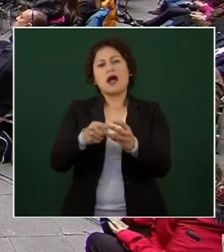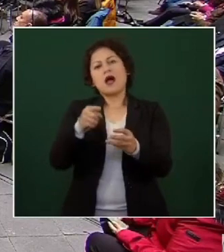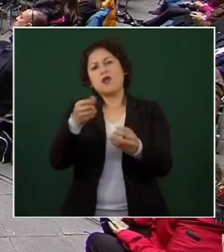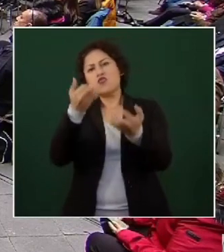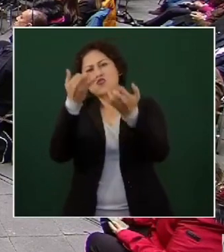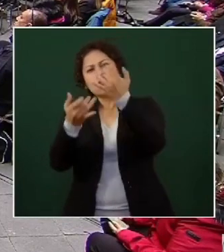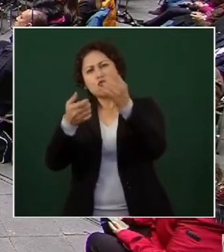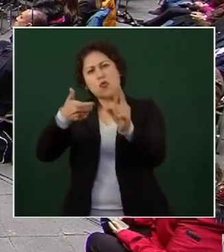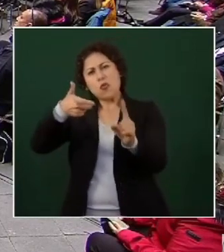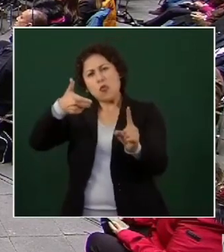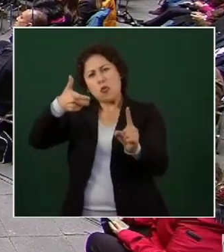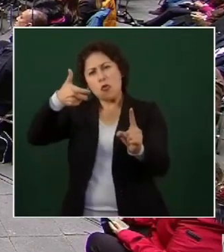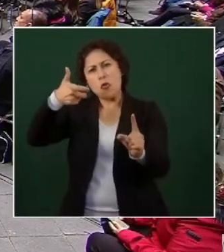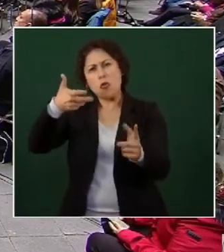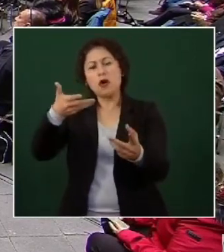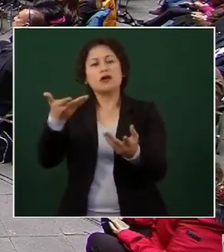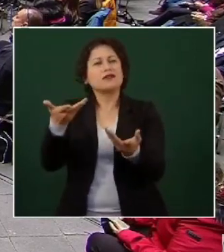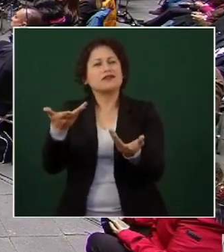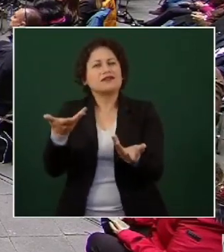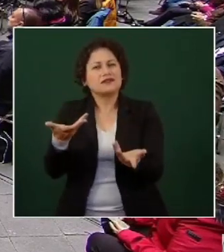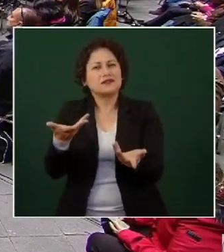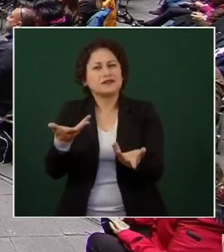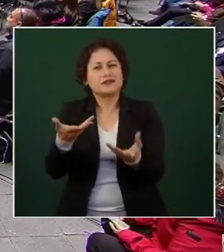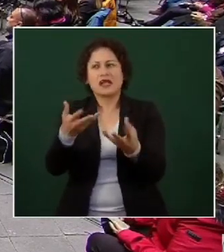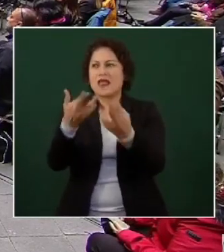destruir todo.